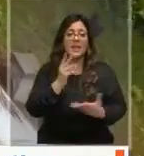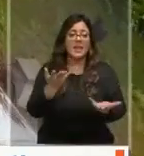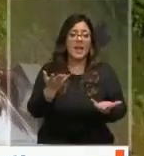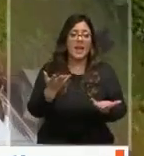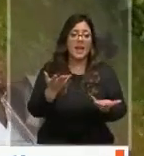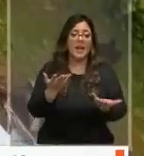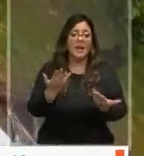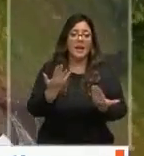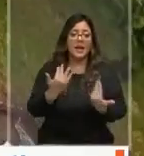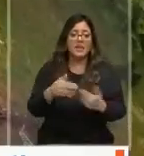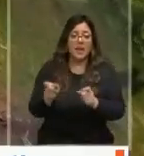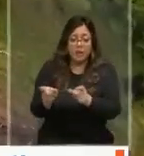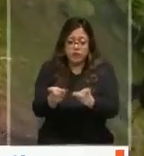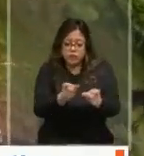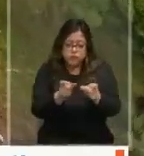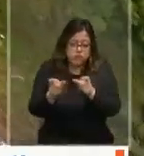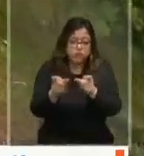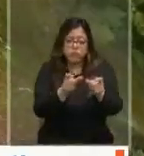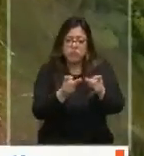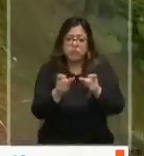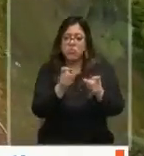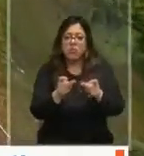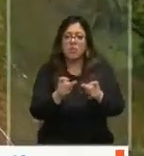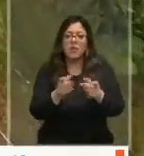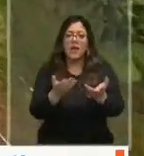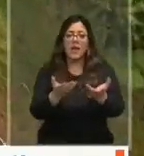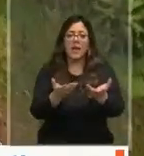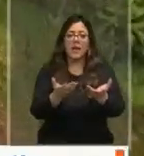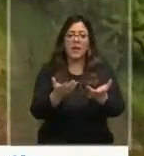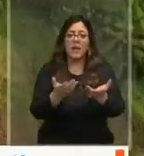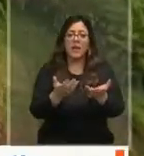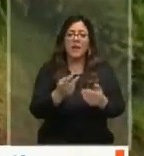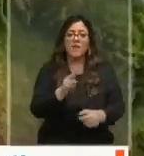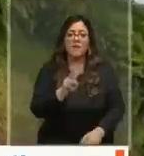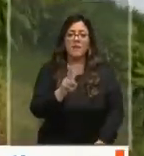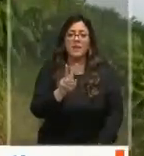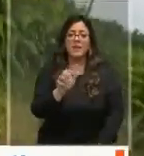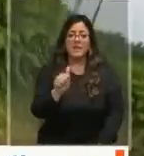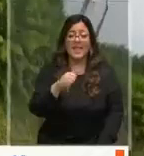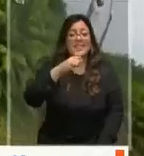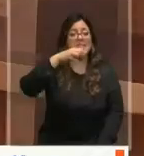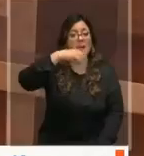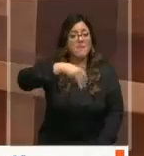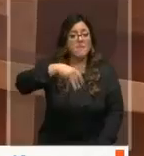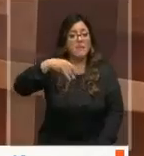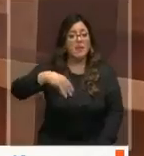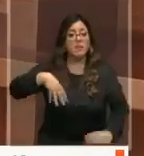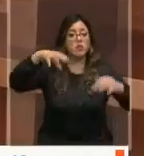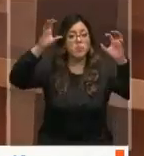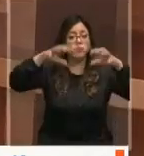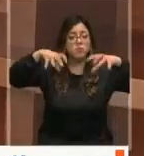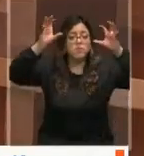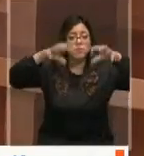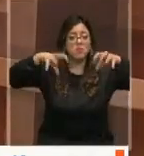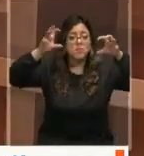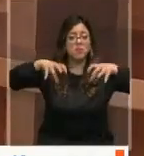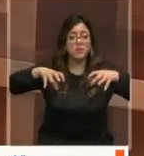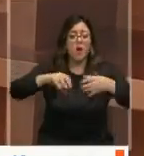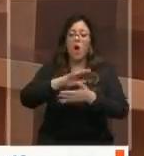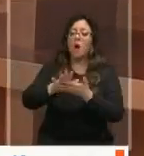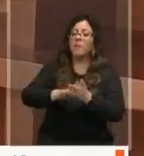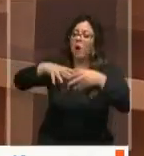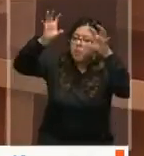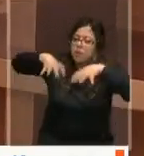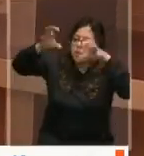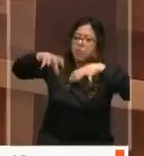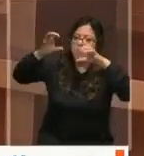de monitoreo cercanas registraron una acumulación de 26 milímetros. Cada vez que llueva y no solucione